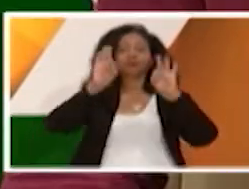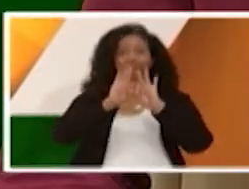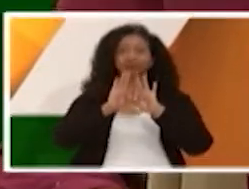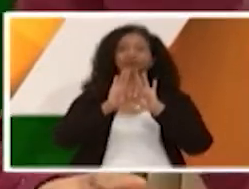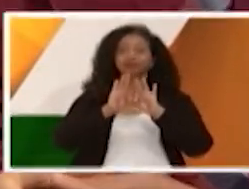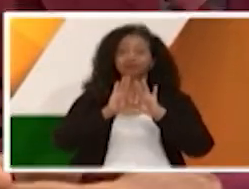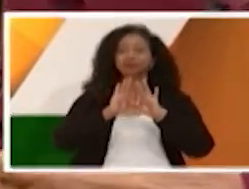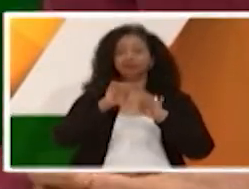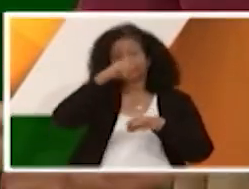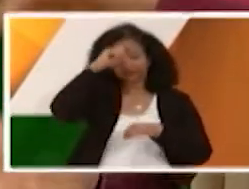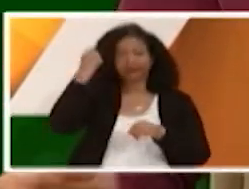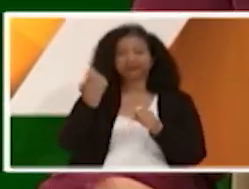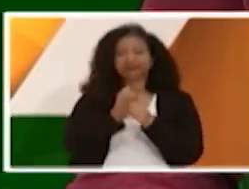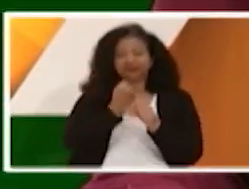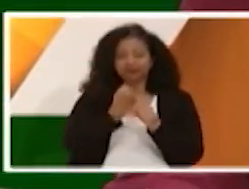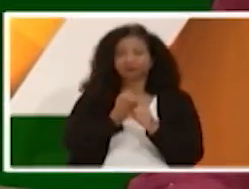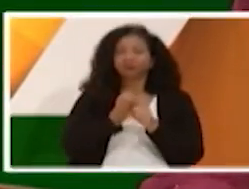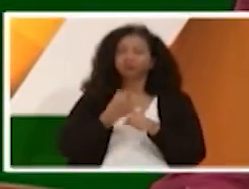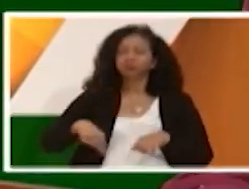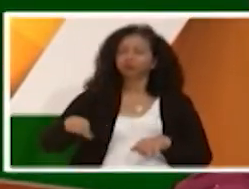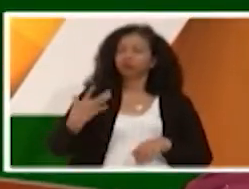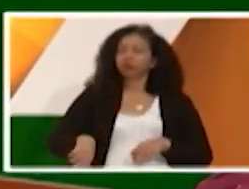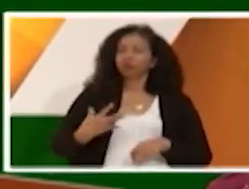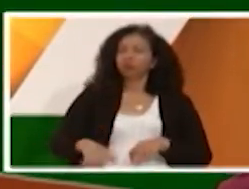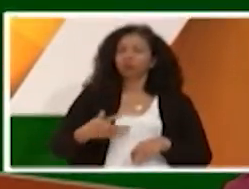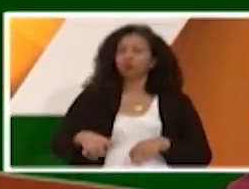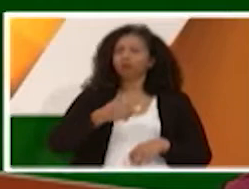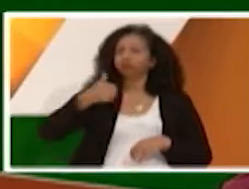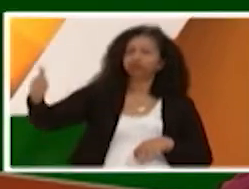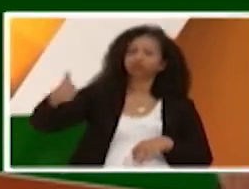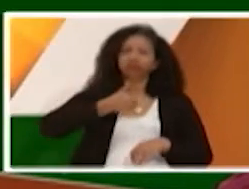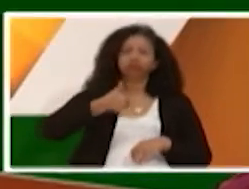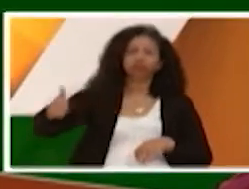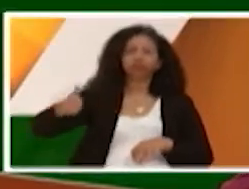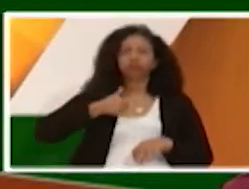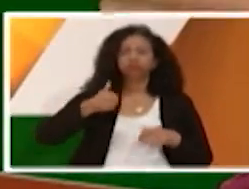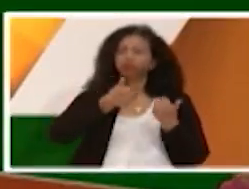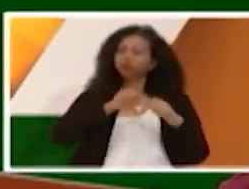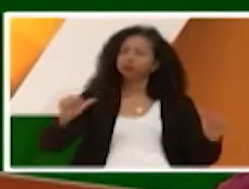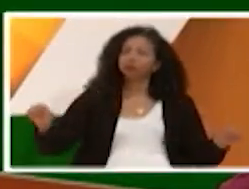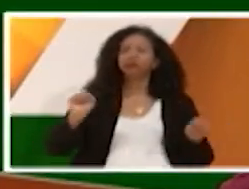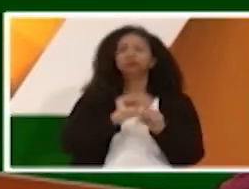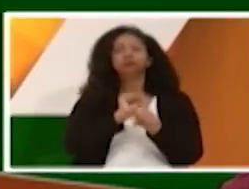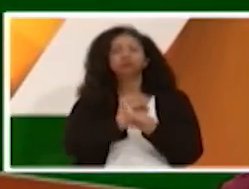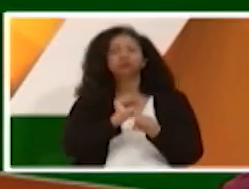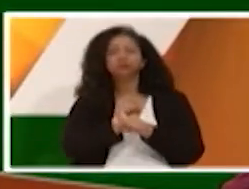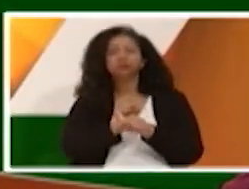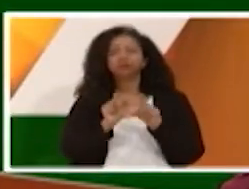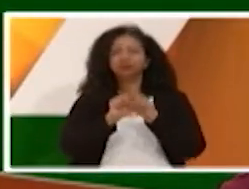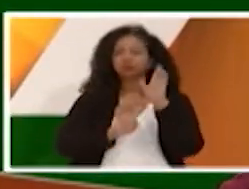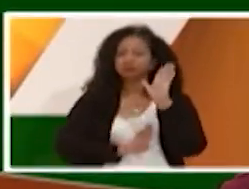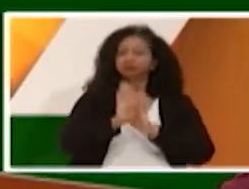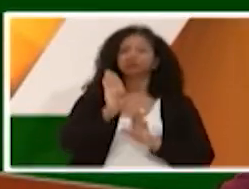Ese temple que ustedes tienen para venir de aquí a donde sea, a hacer su trabajo, a desarrollarse, y además de